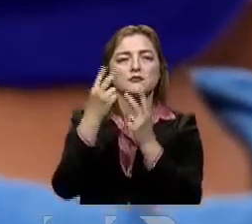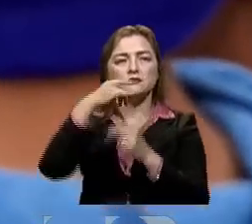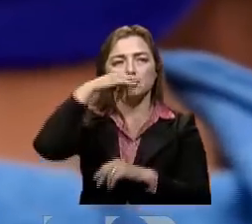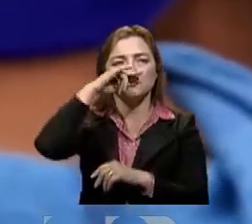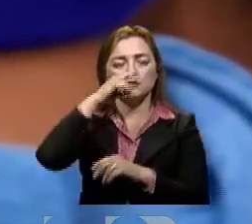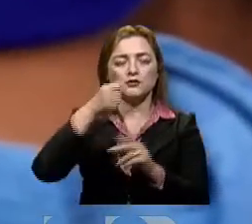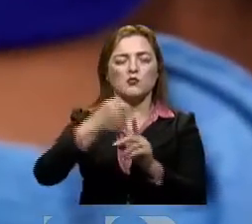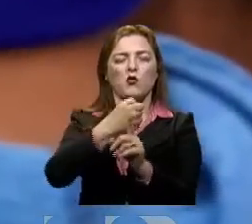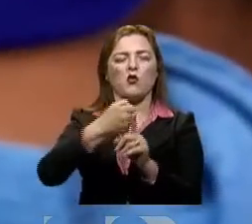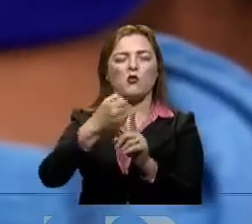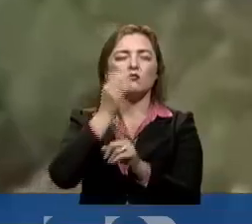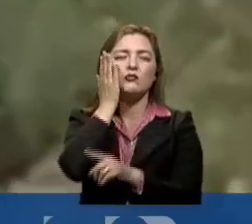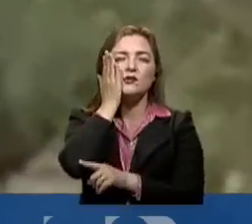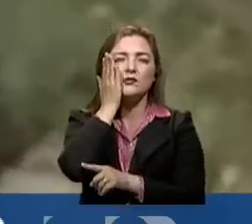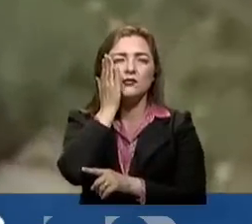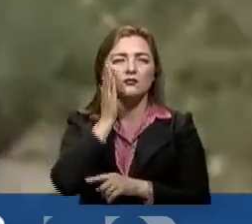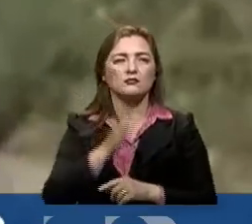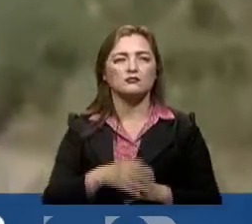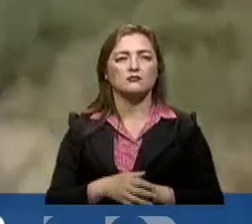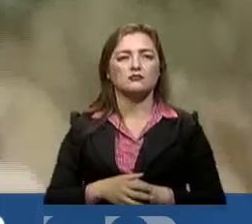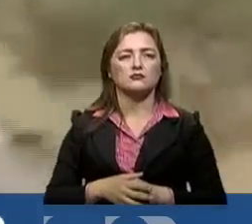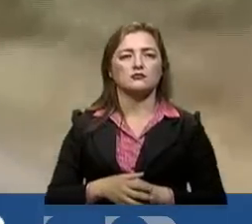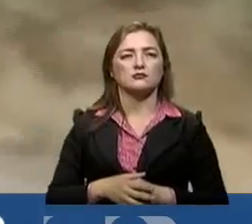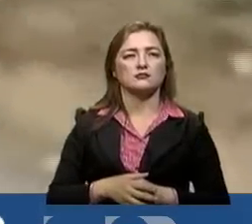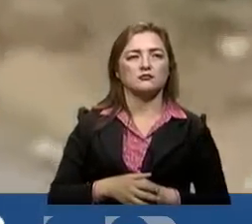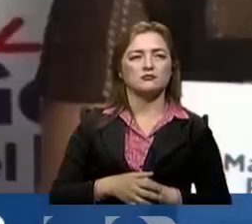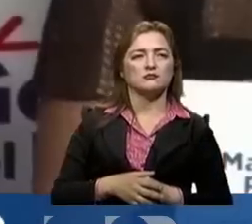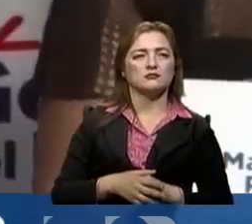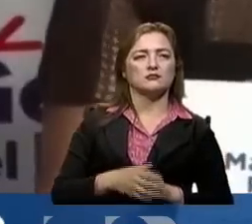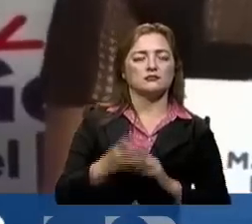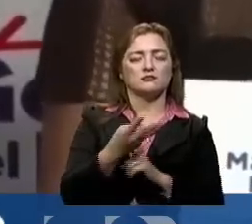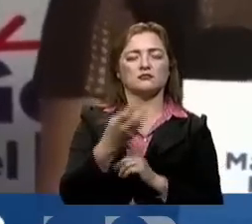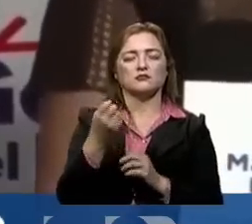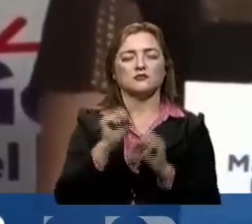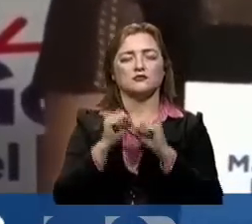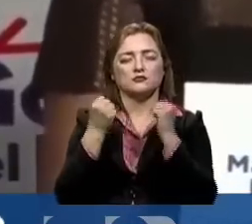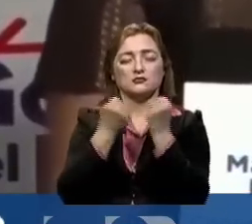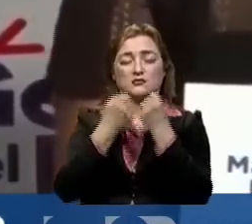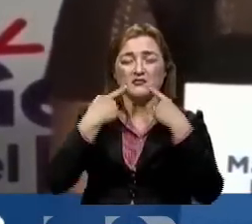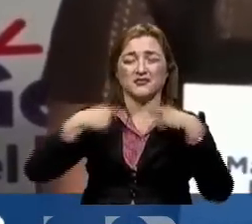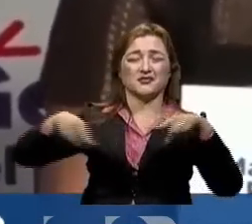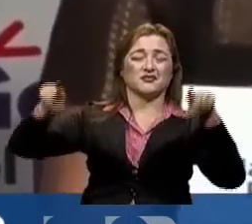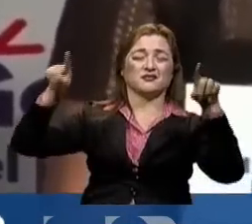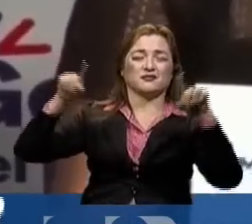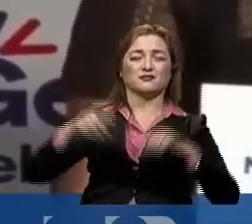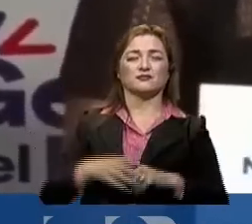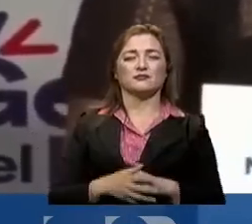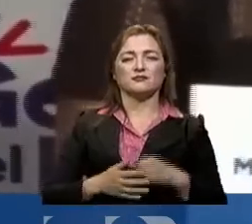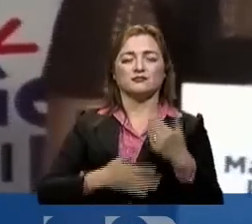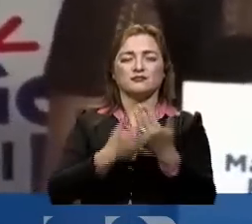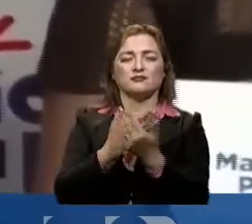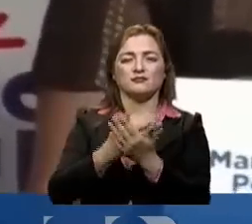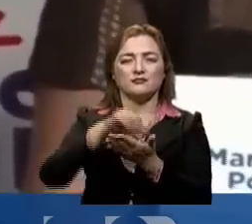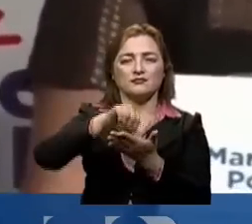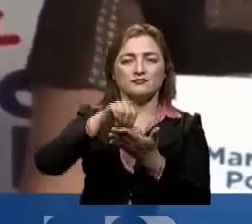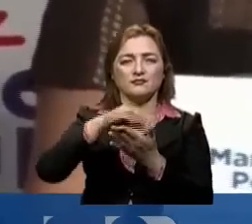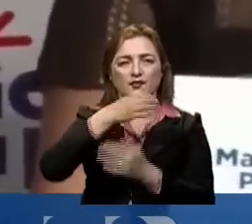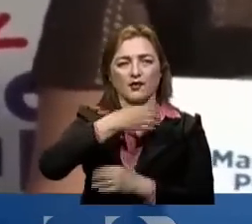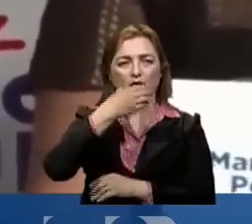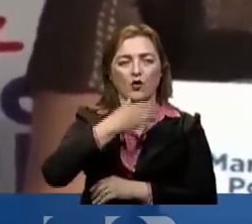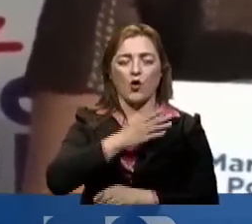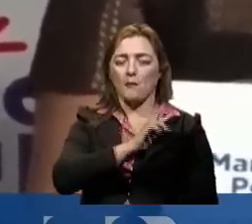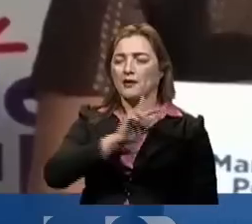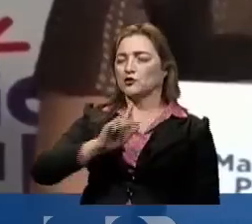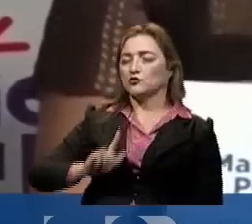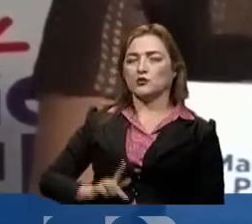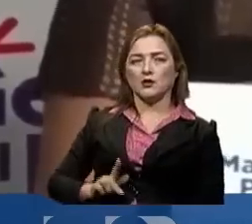niño que fue maltratado por su madre, hecho que se viralizó en redes. He venido acá a la ciudad de Ambato para, de manera personal, como